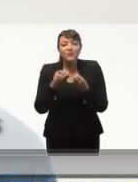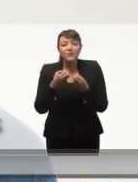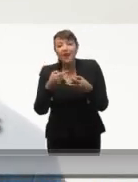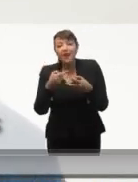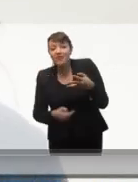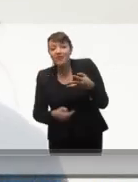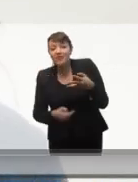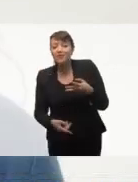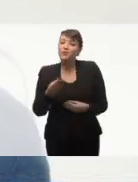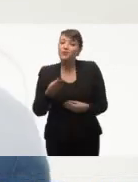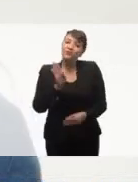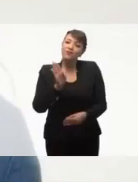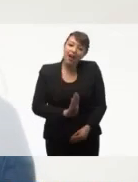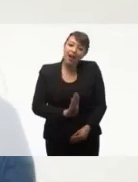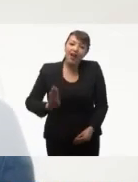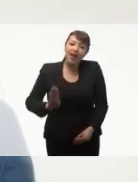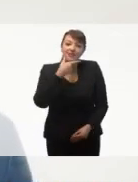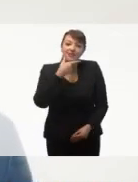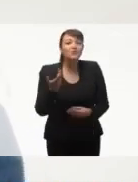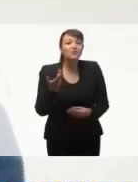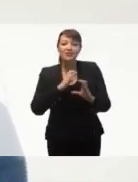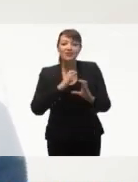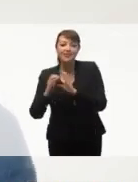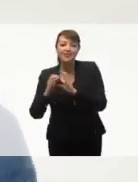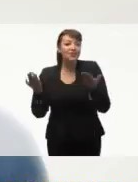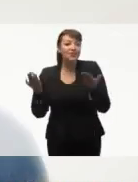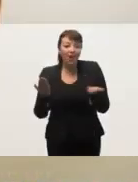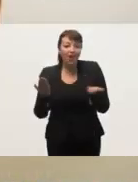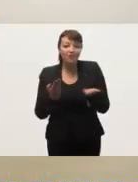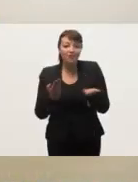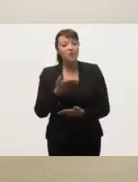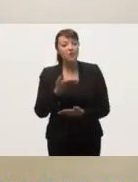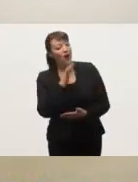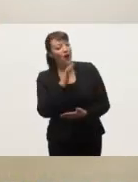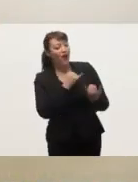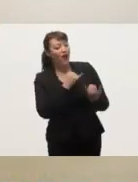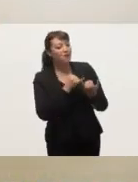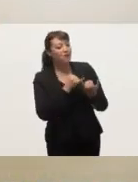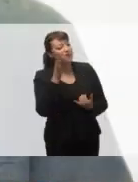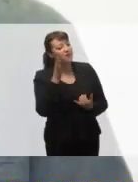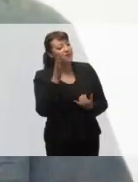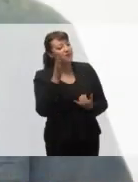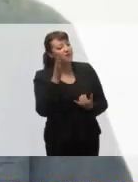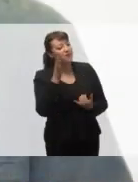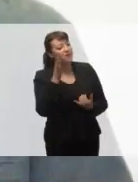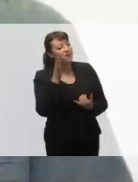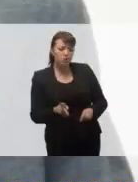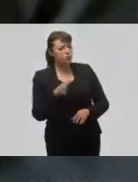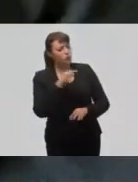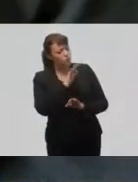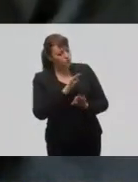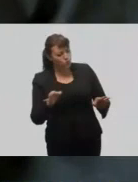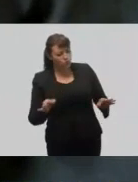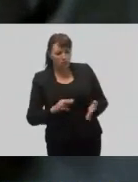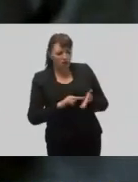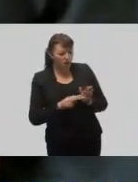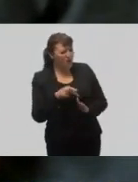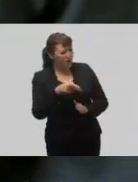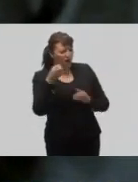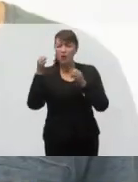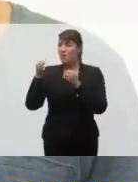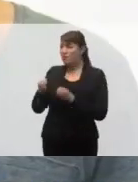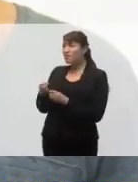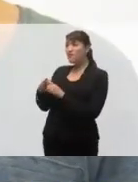muchas veces es algo tan básico y simple como hablarles Tú eres mi mejor amigo y que tengas capacidades diferentes jamás ha sido un problema